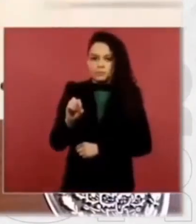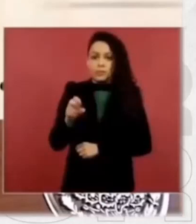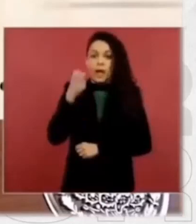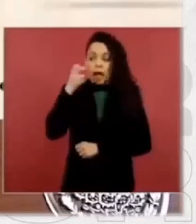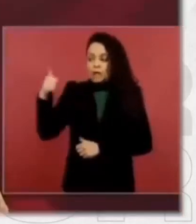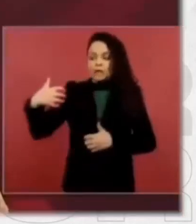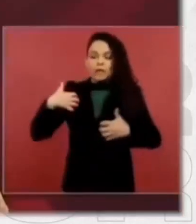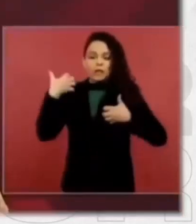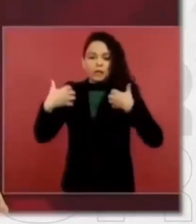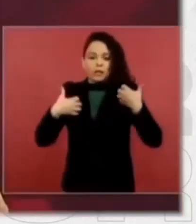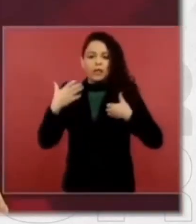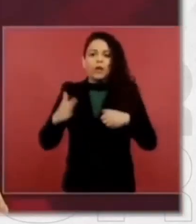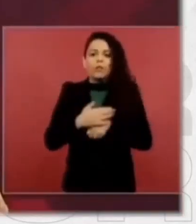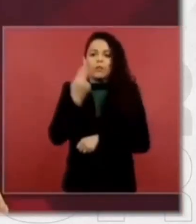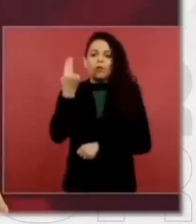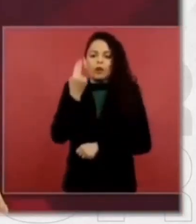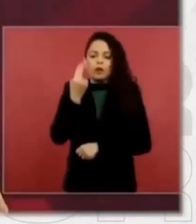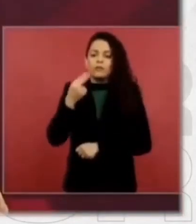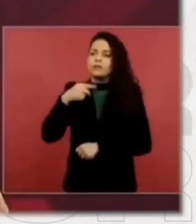los